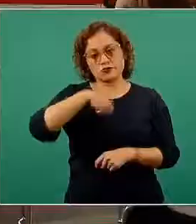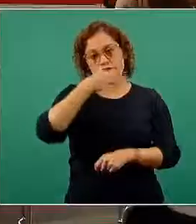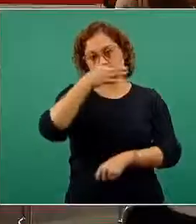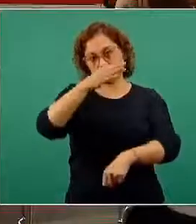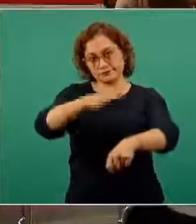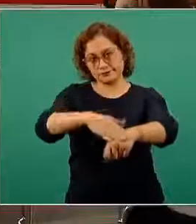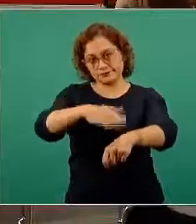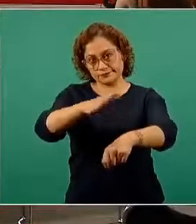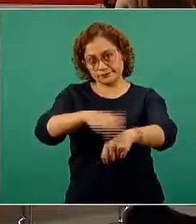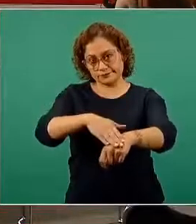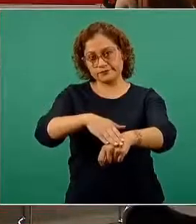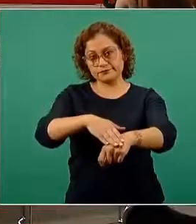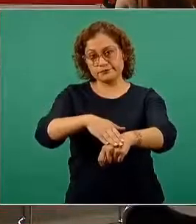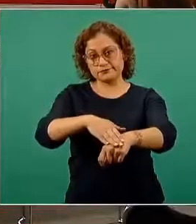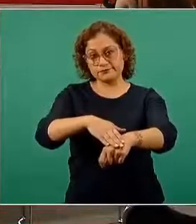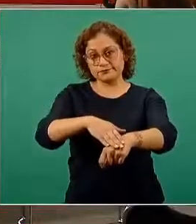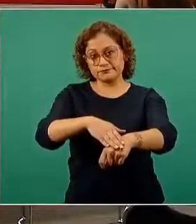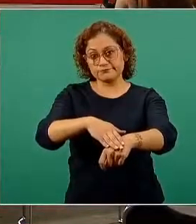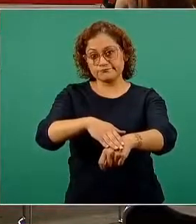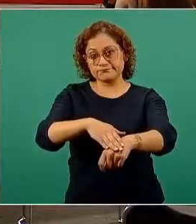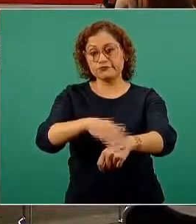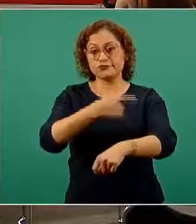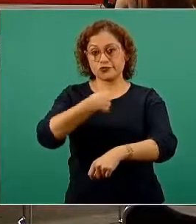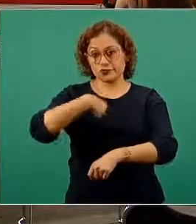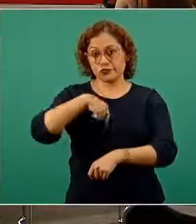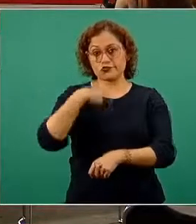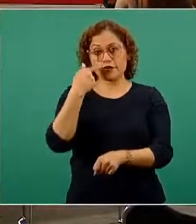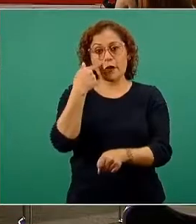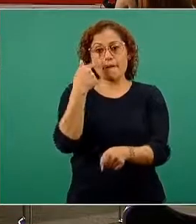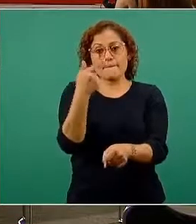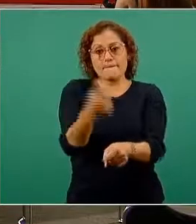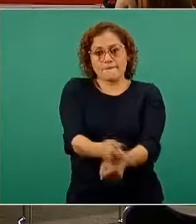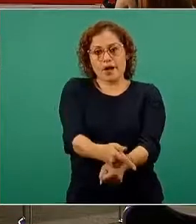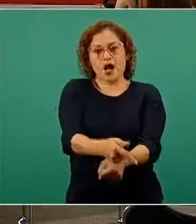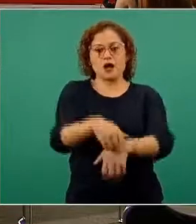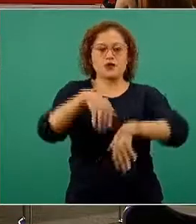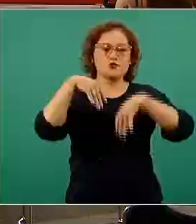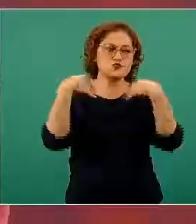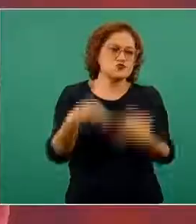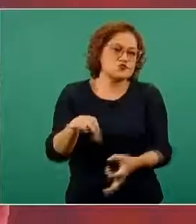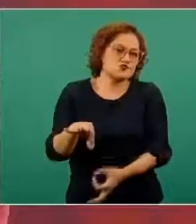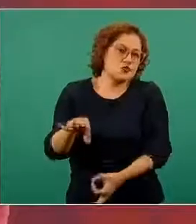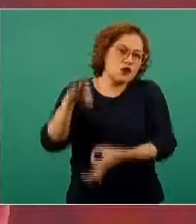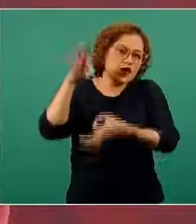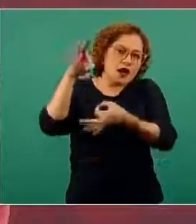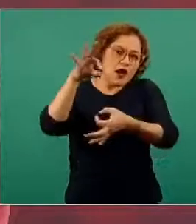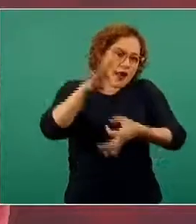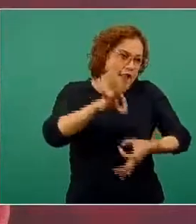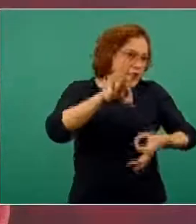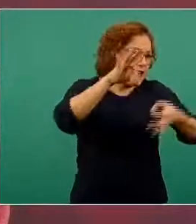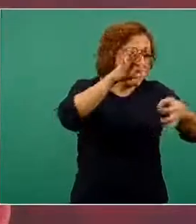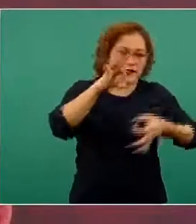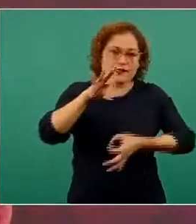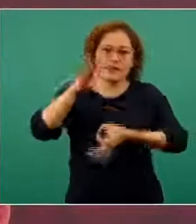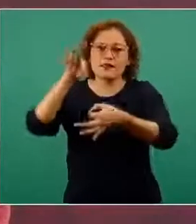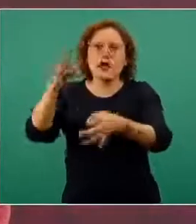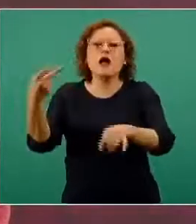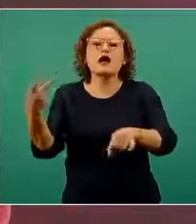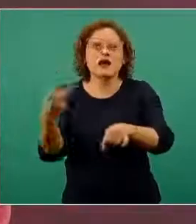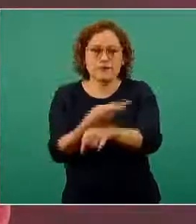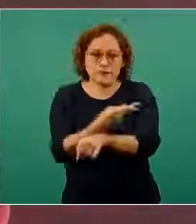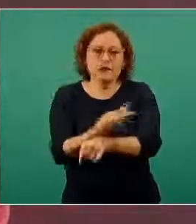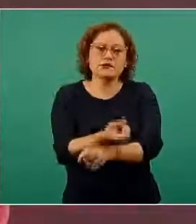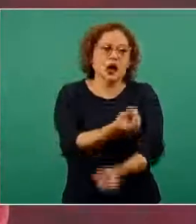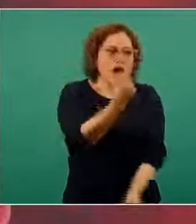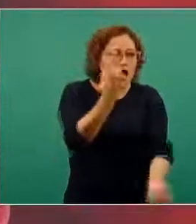que estamos estamos sacando a la luz la práctica que tienen varias